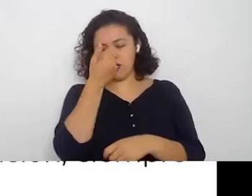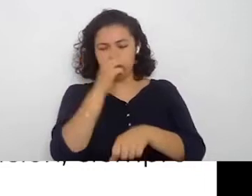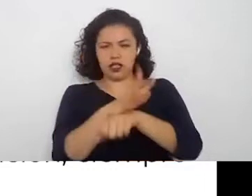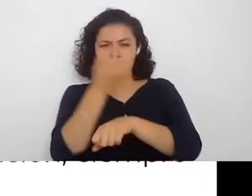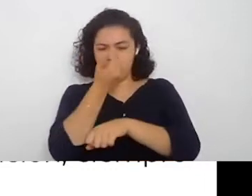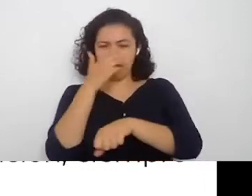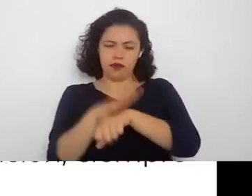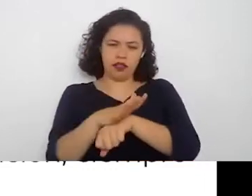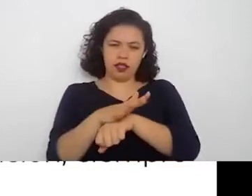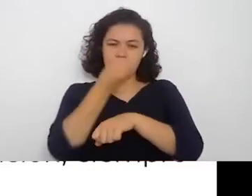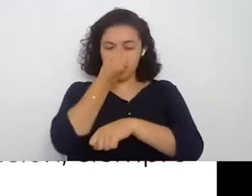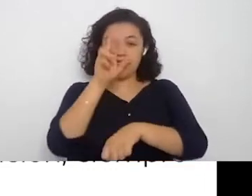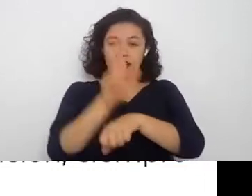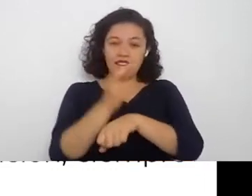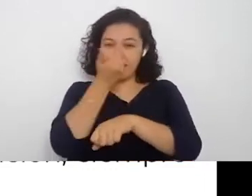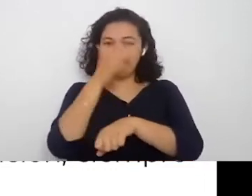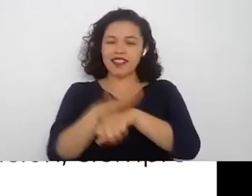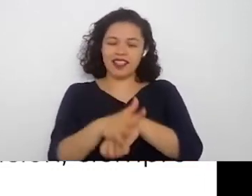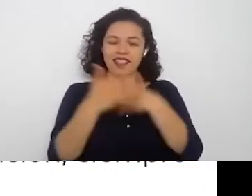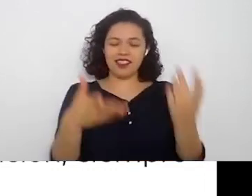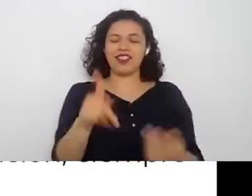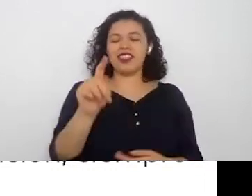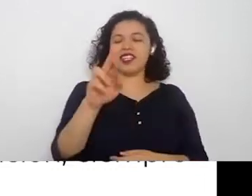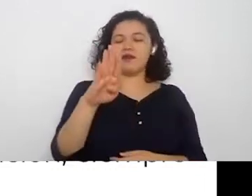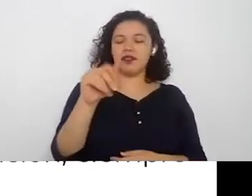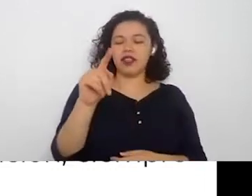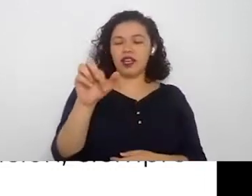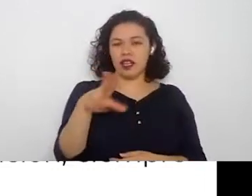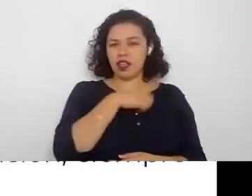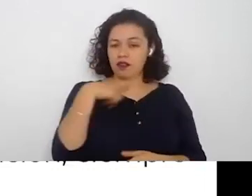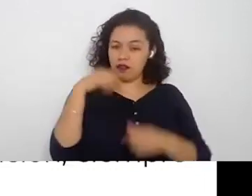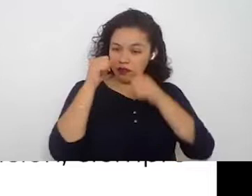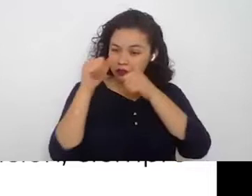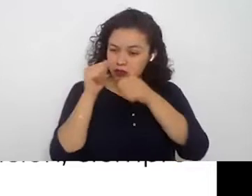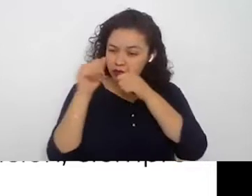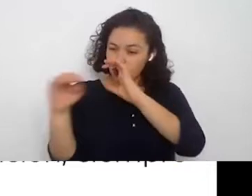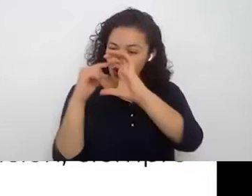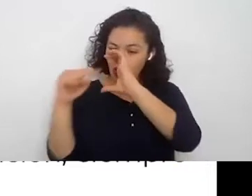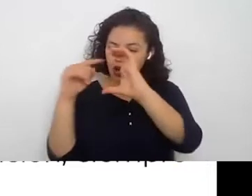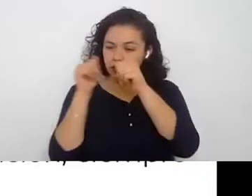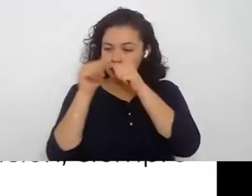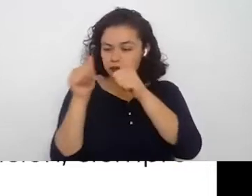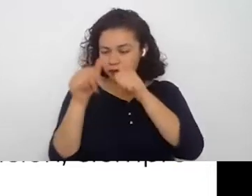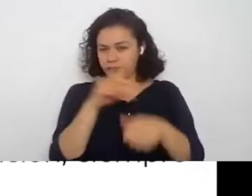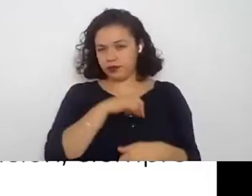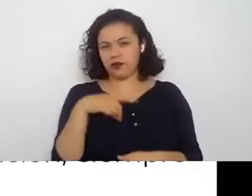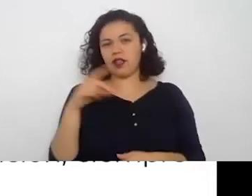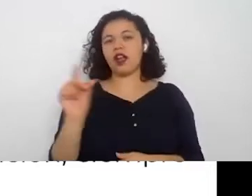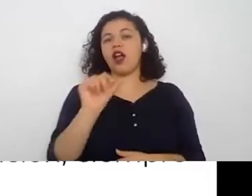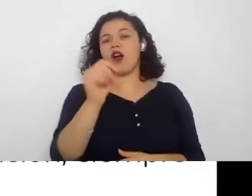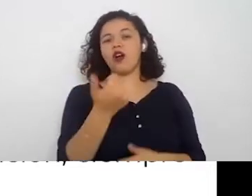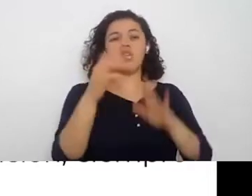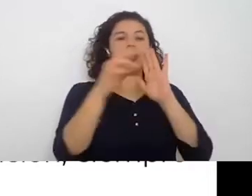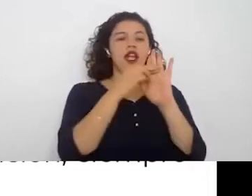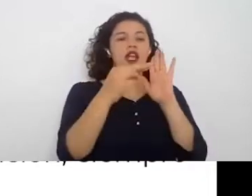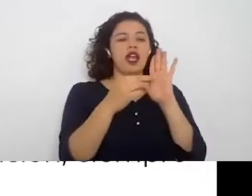Entonces, ahí es donde debemos estar muy atentos del buzón. Recuerden que tenemos otra regulación más